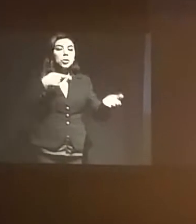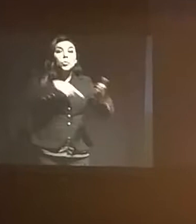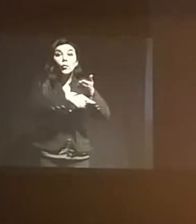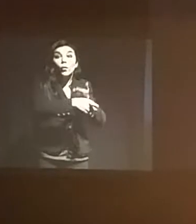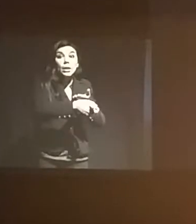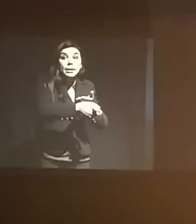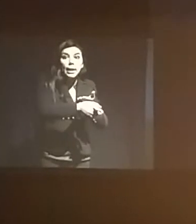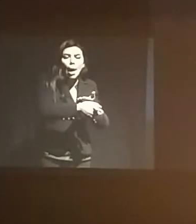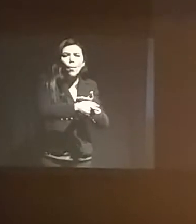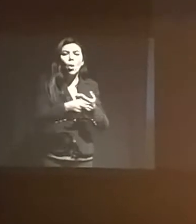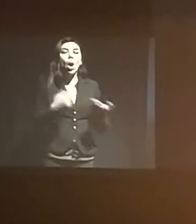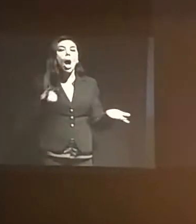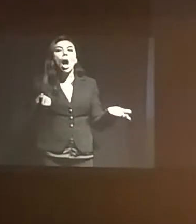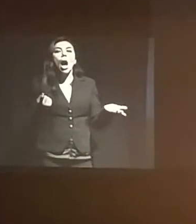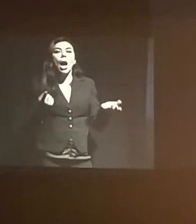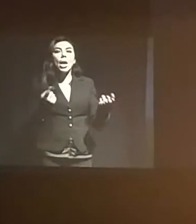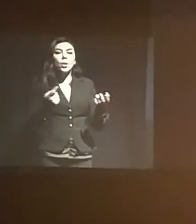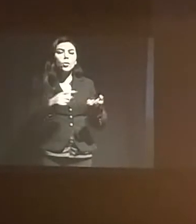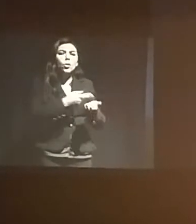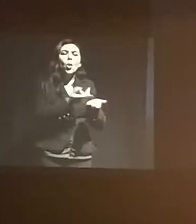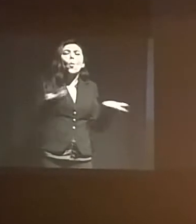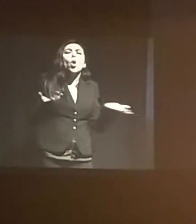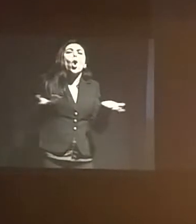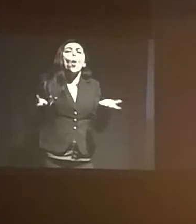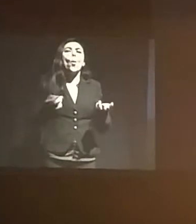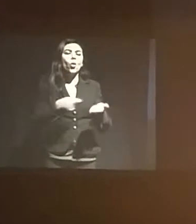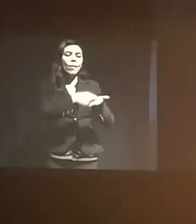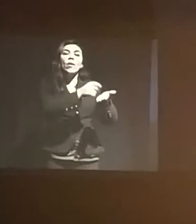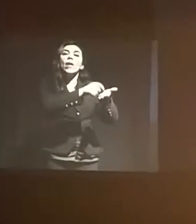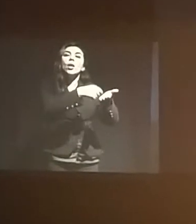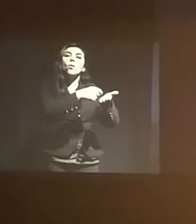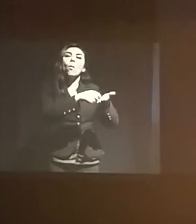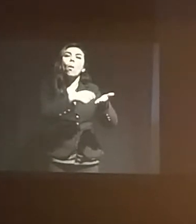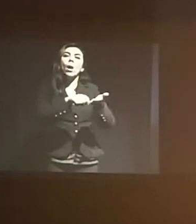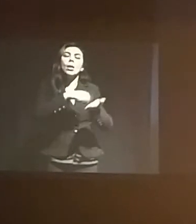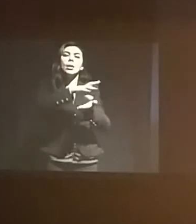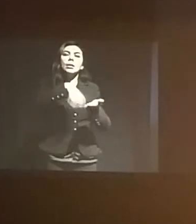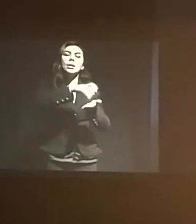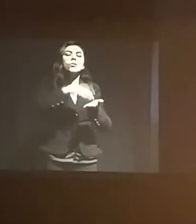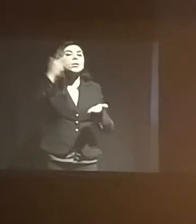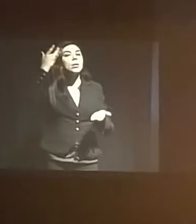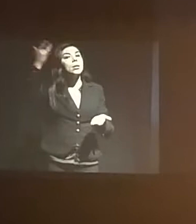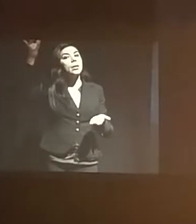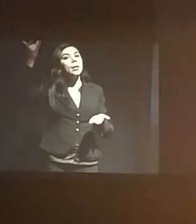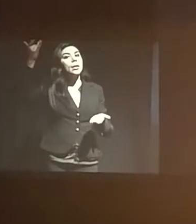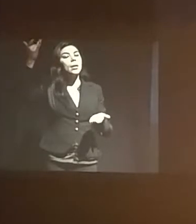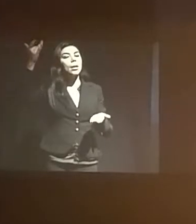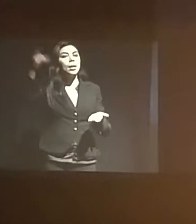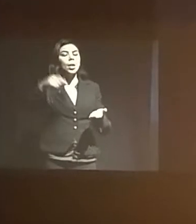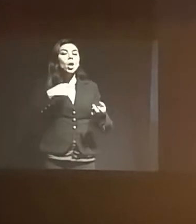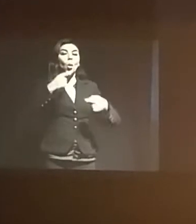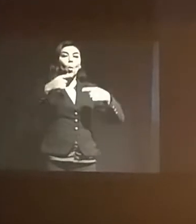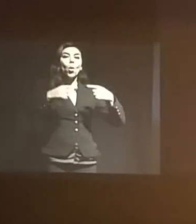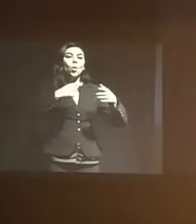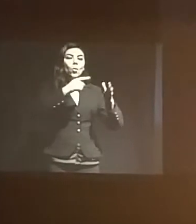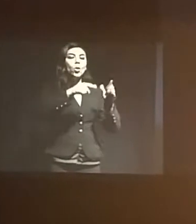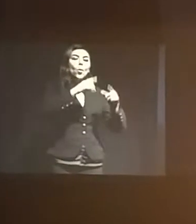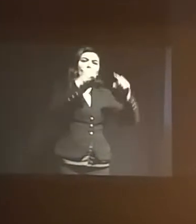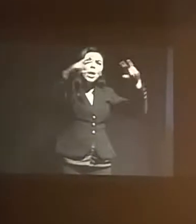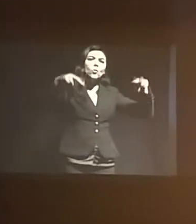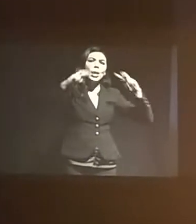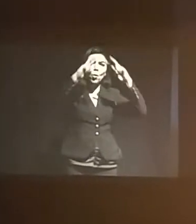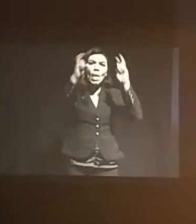profundizamos, hay una metodología que es muy interesante para evaluar una ciudad inteligente, que es la de Voigt-Koehn. Y es una rueda, la Smart City